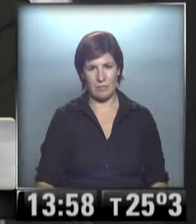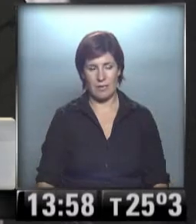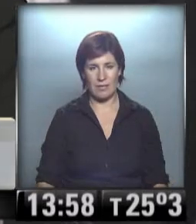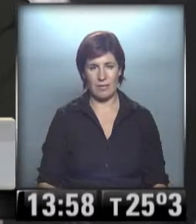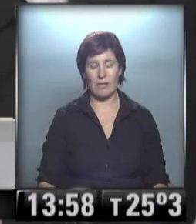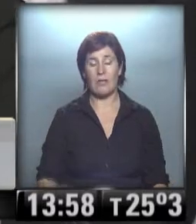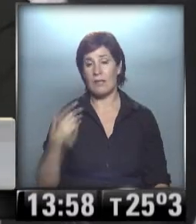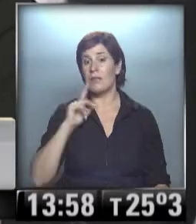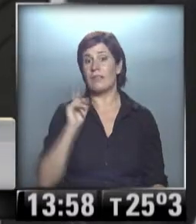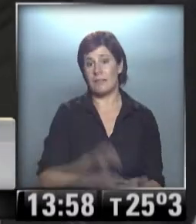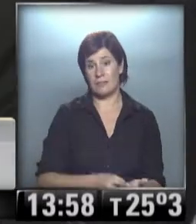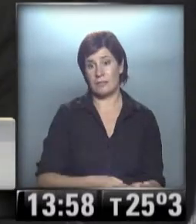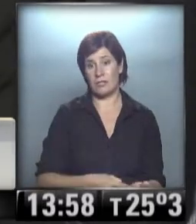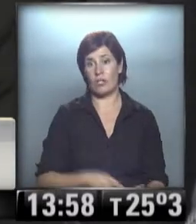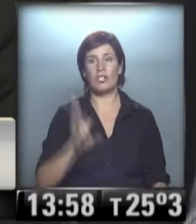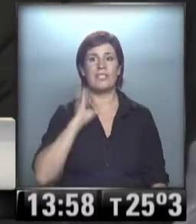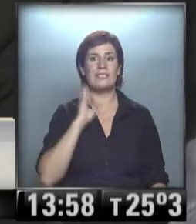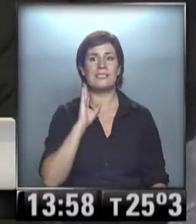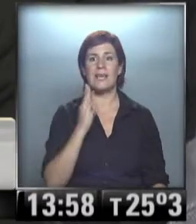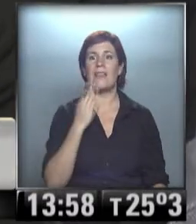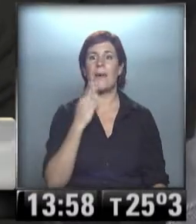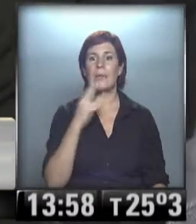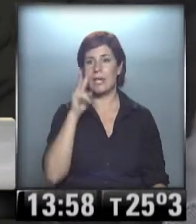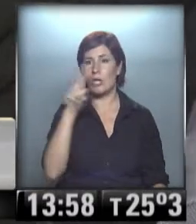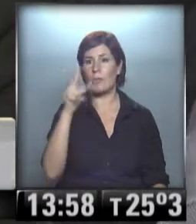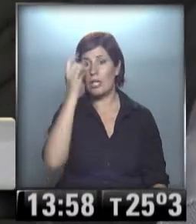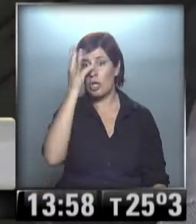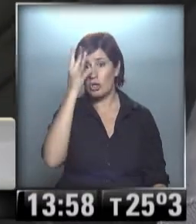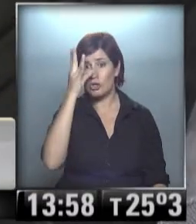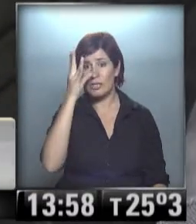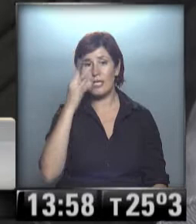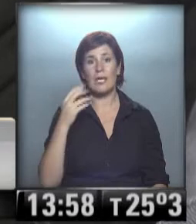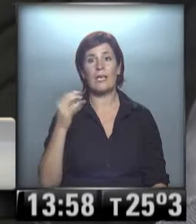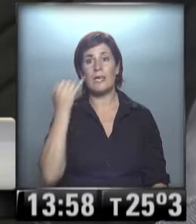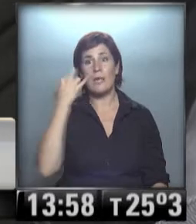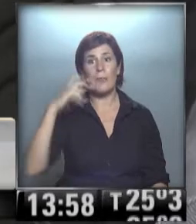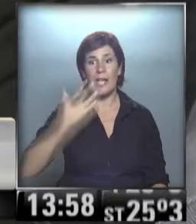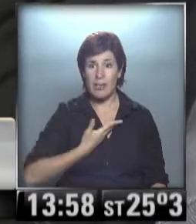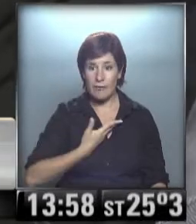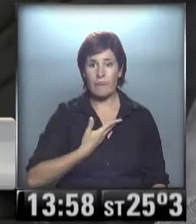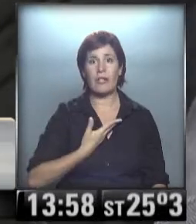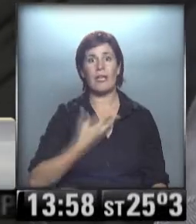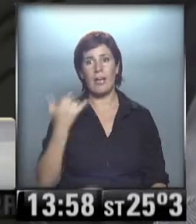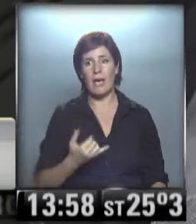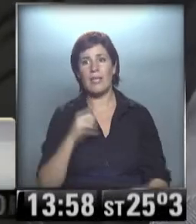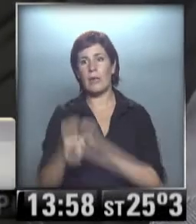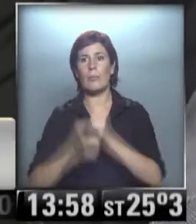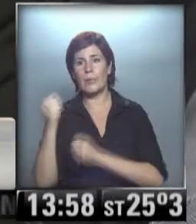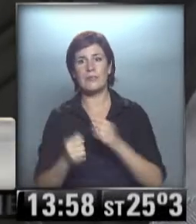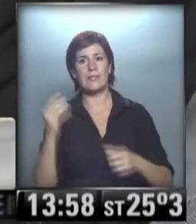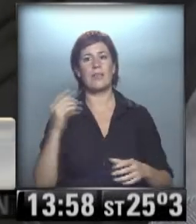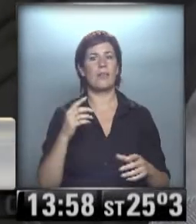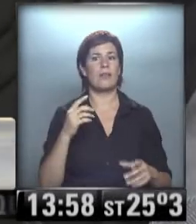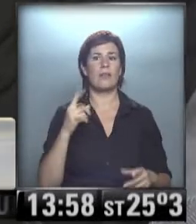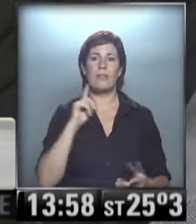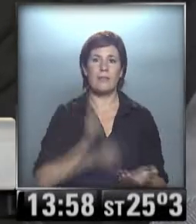se decide, primero el 16 de abril de 2012, la intervención de YPF, una decisión con un decreto de la Presidenta